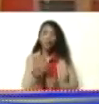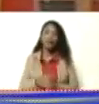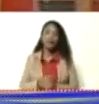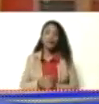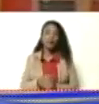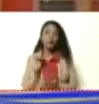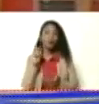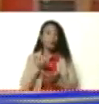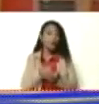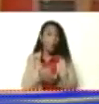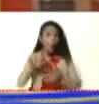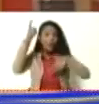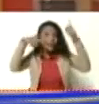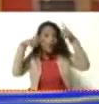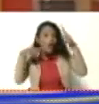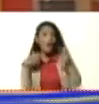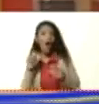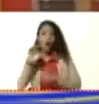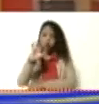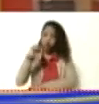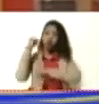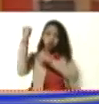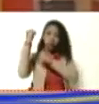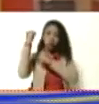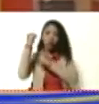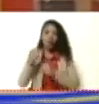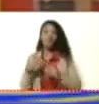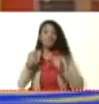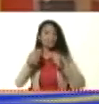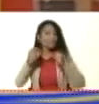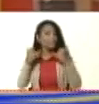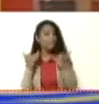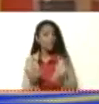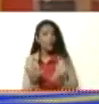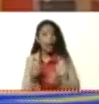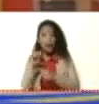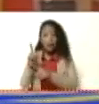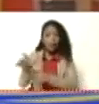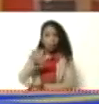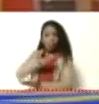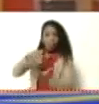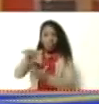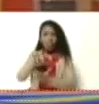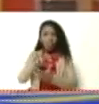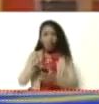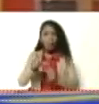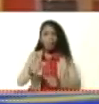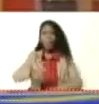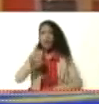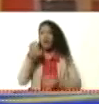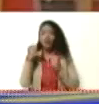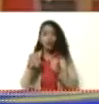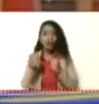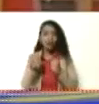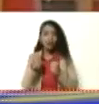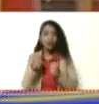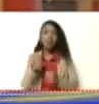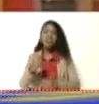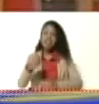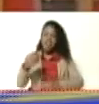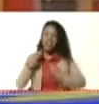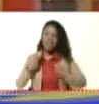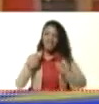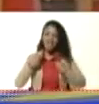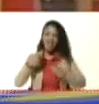llegó Hugo Chávez al poder, inmediatamente esa tiranía se recrudeció. ¡Que viva la patria!